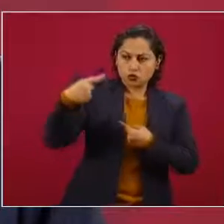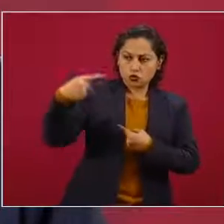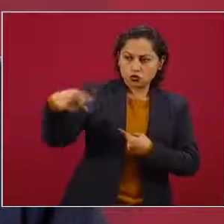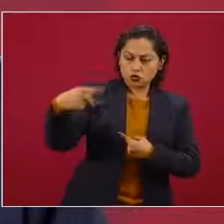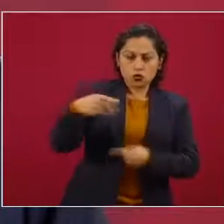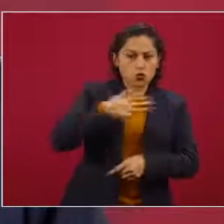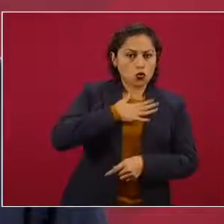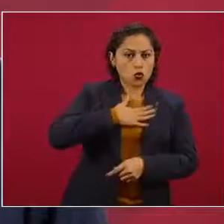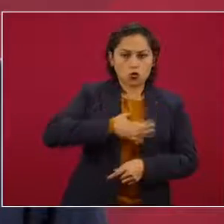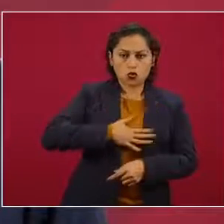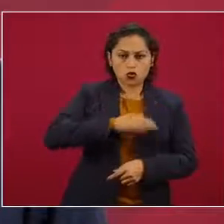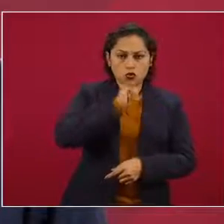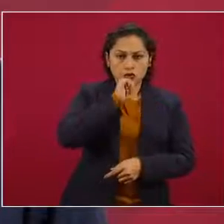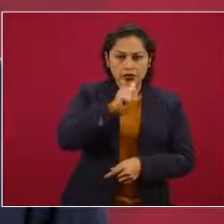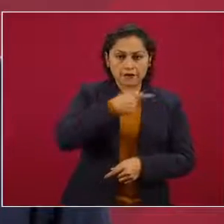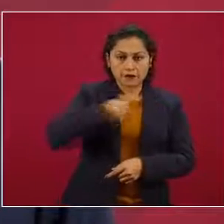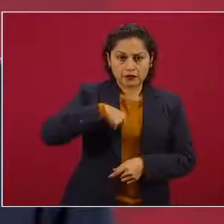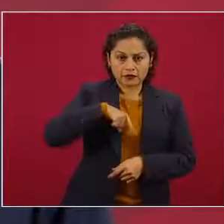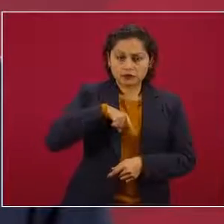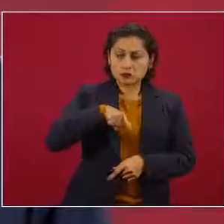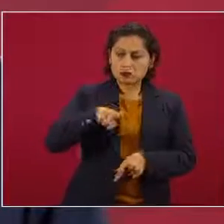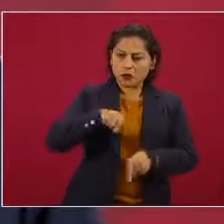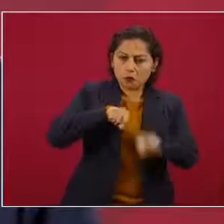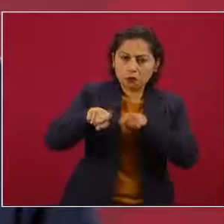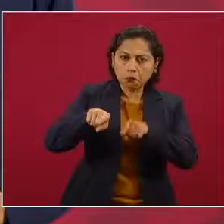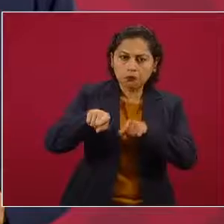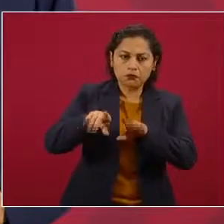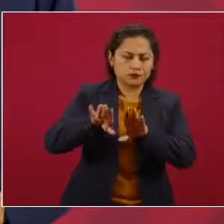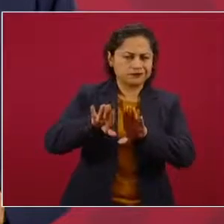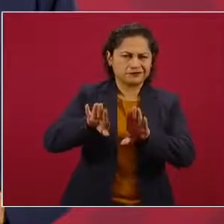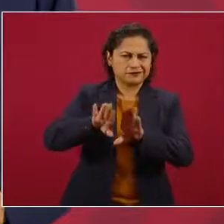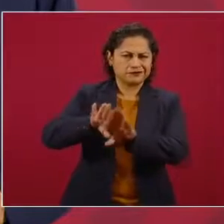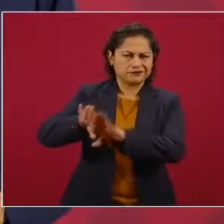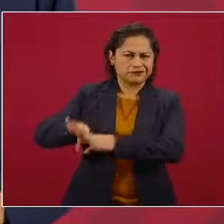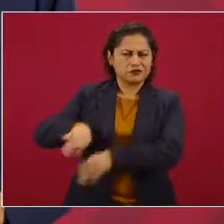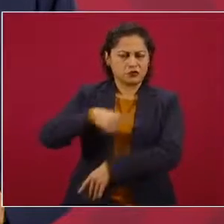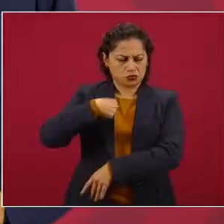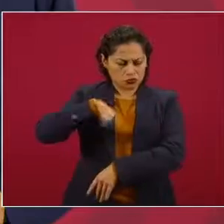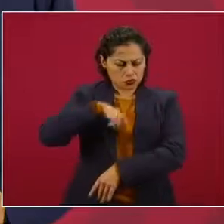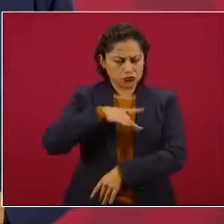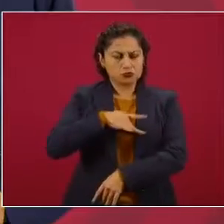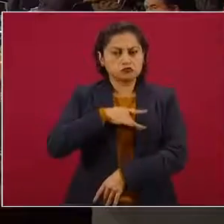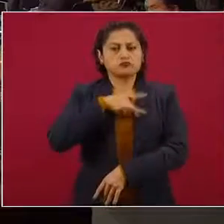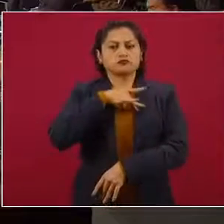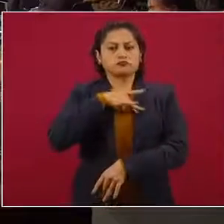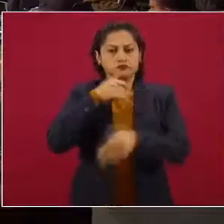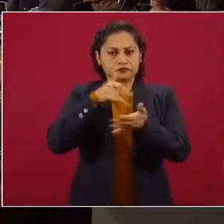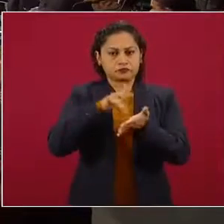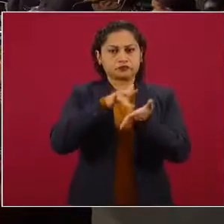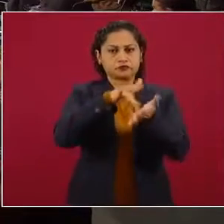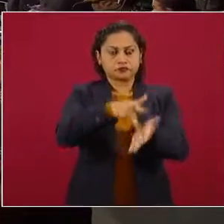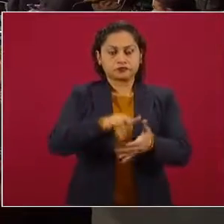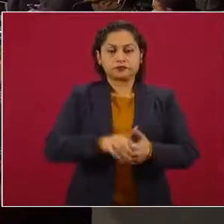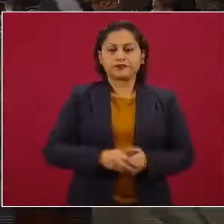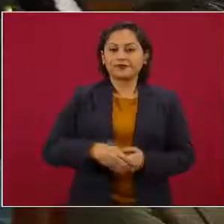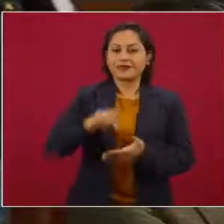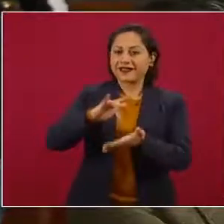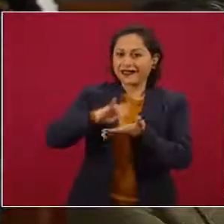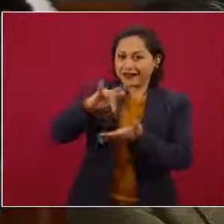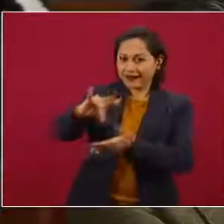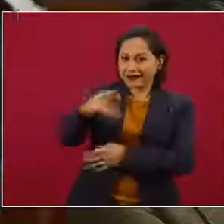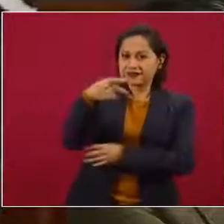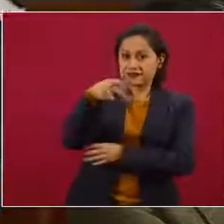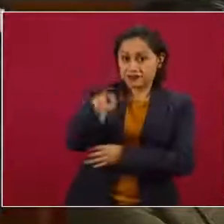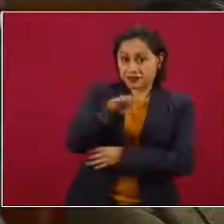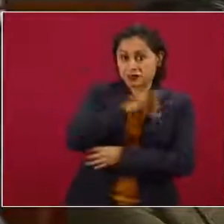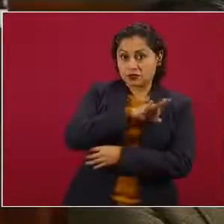sino por convicción nuestra, vamos a seguir apoyando. Gracias. Pero sí podría ser posible que fuera